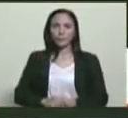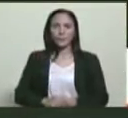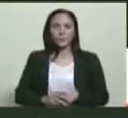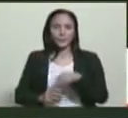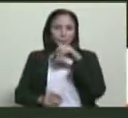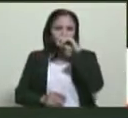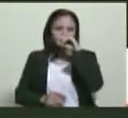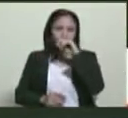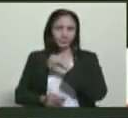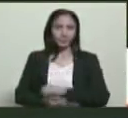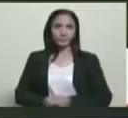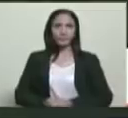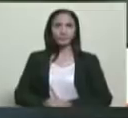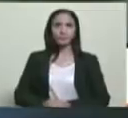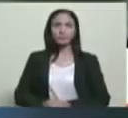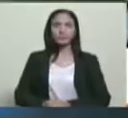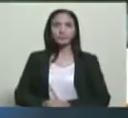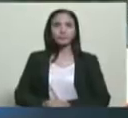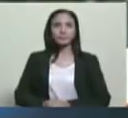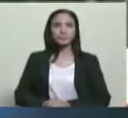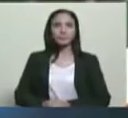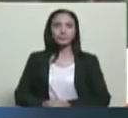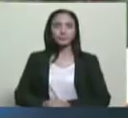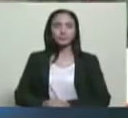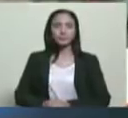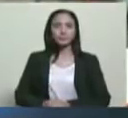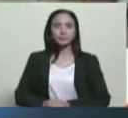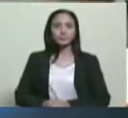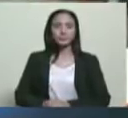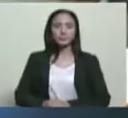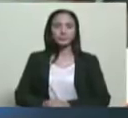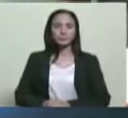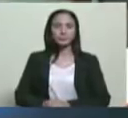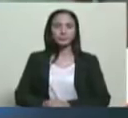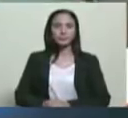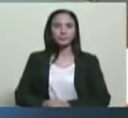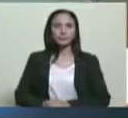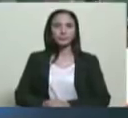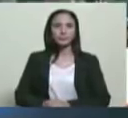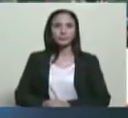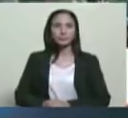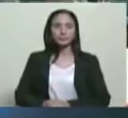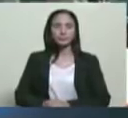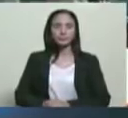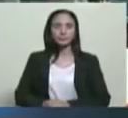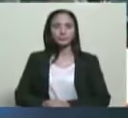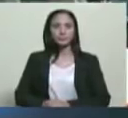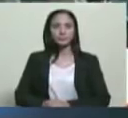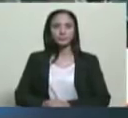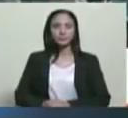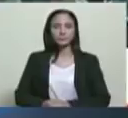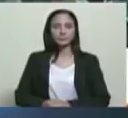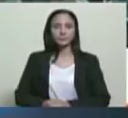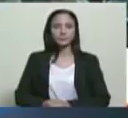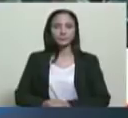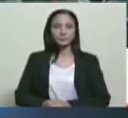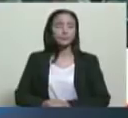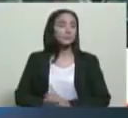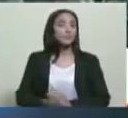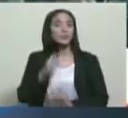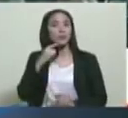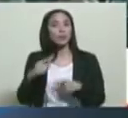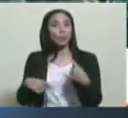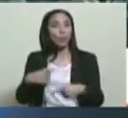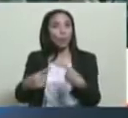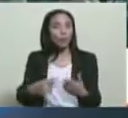de nuestra Fuerza Armada Nacional Bolivariana. Allí en la bomba, ahí. Todos los días vamos a